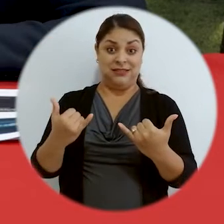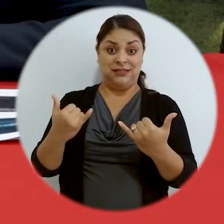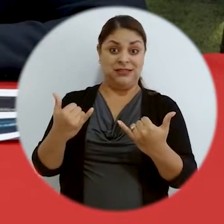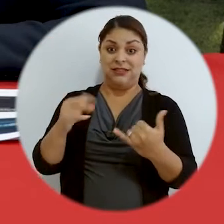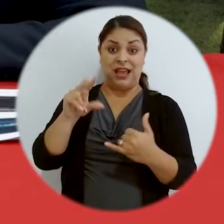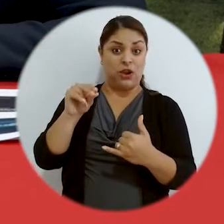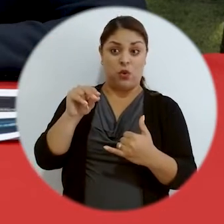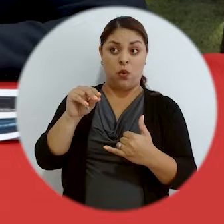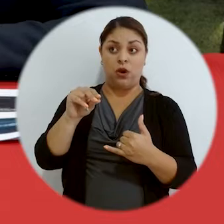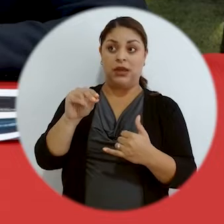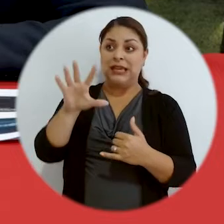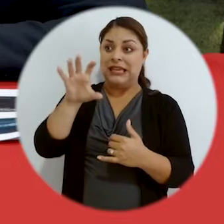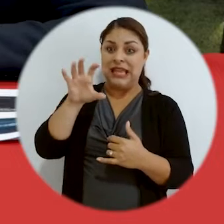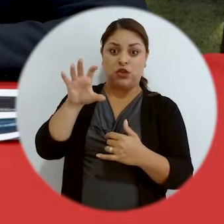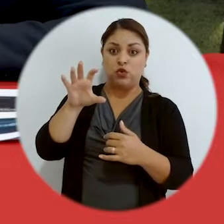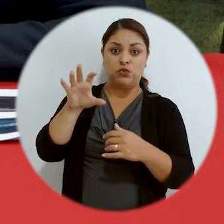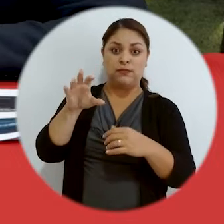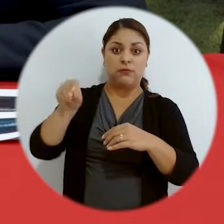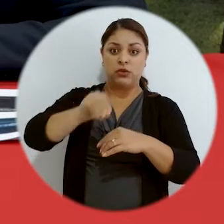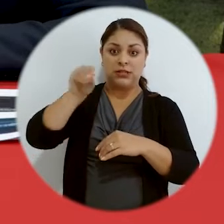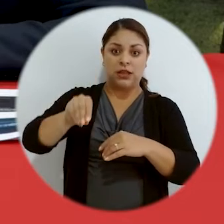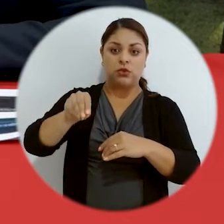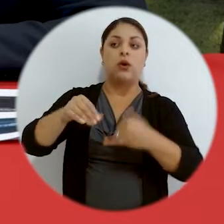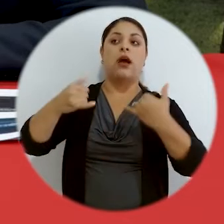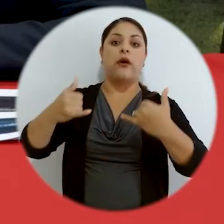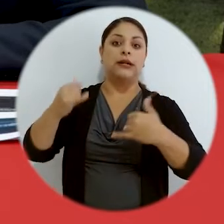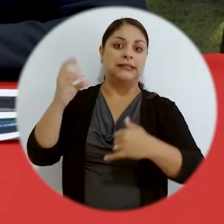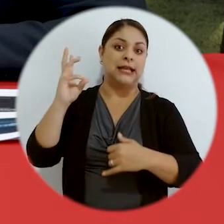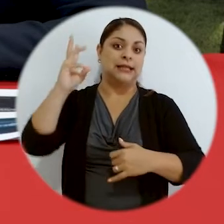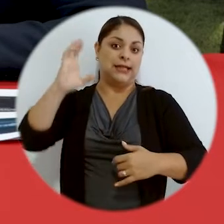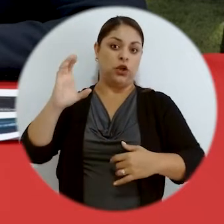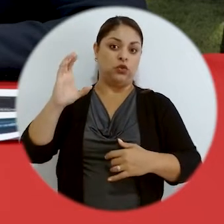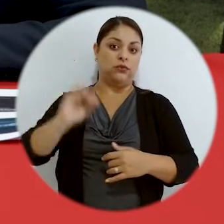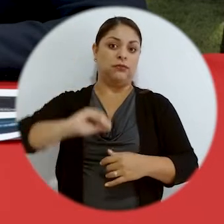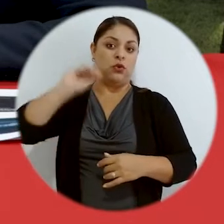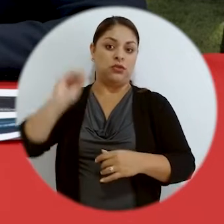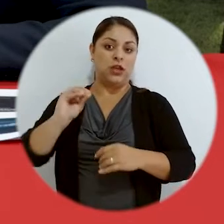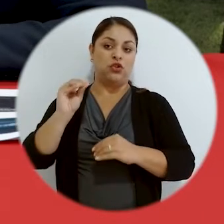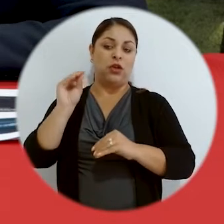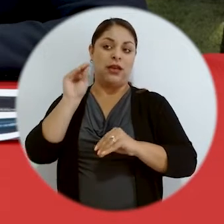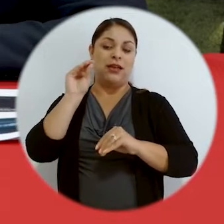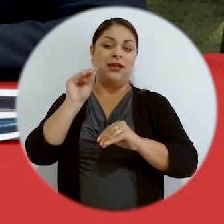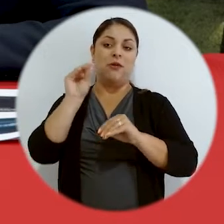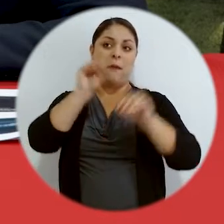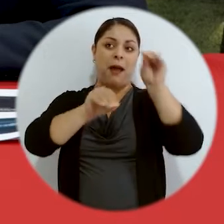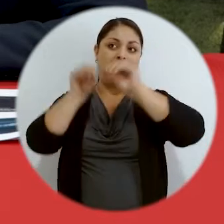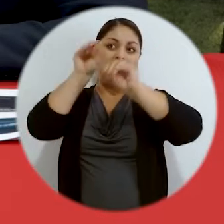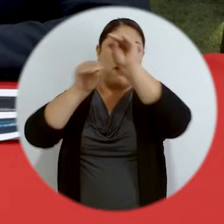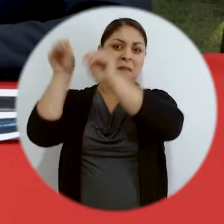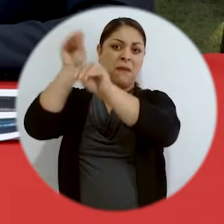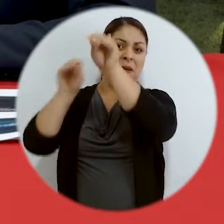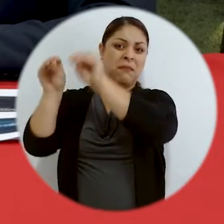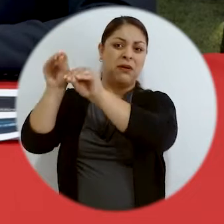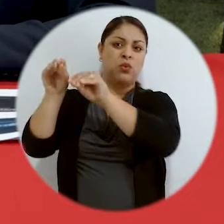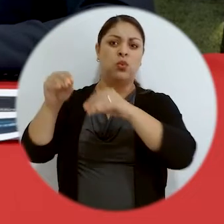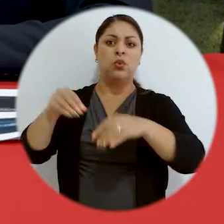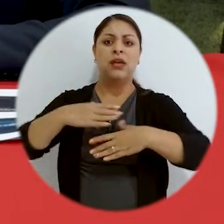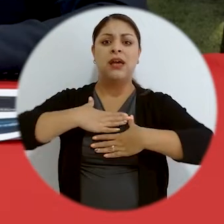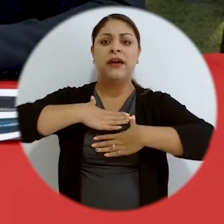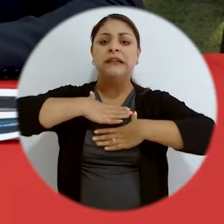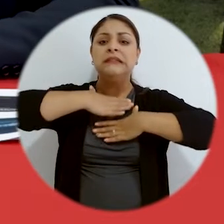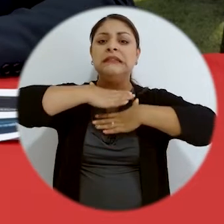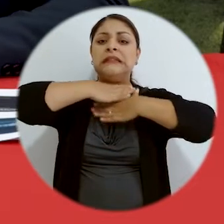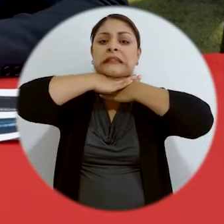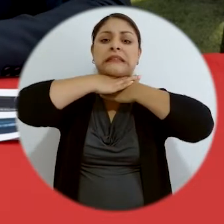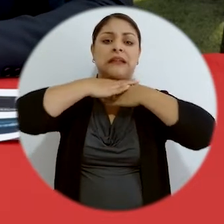al 500%, sino 600,000 al 500 más un múltiple X. Eso llega a ahogar a